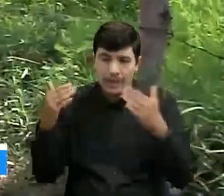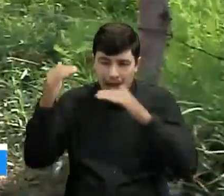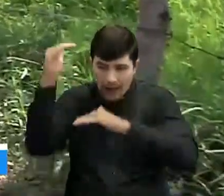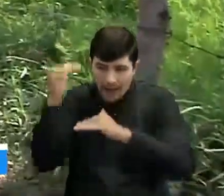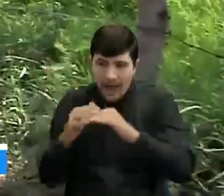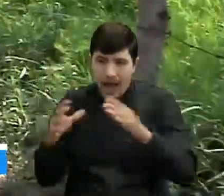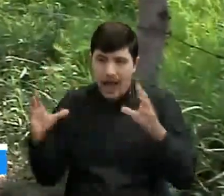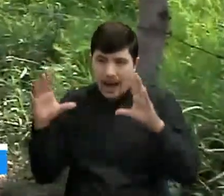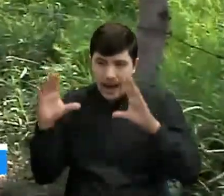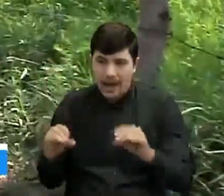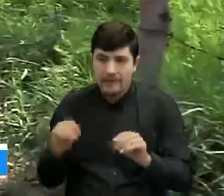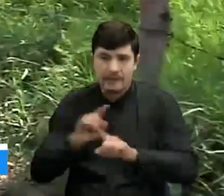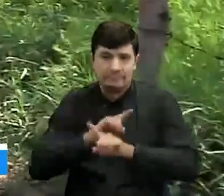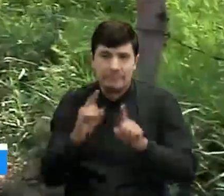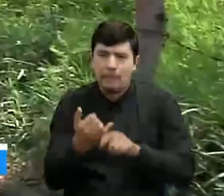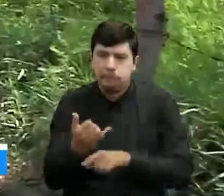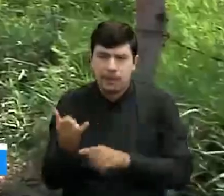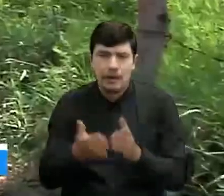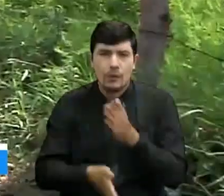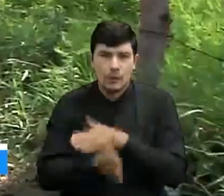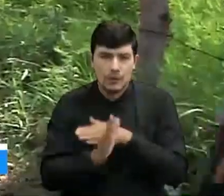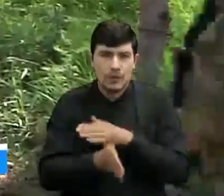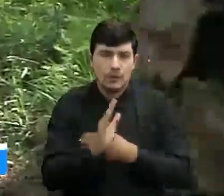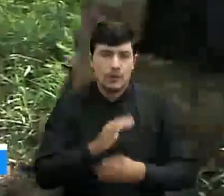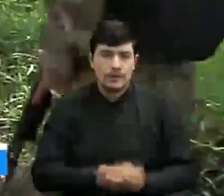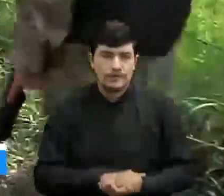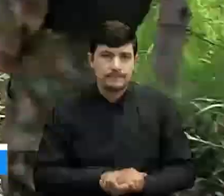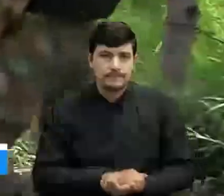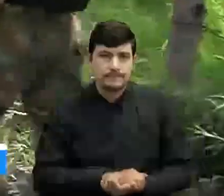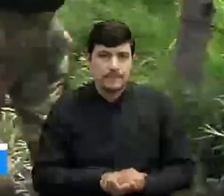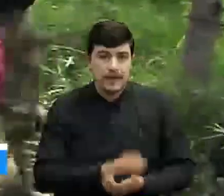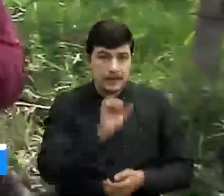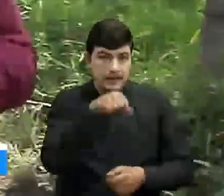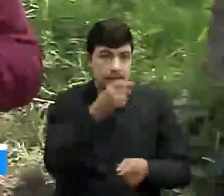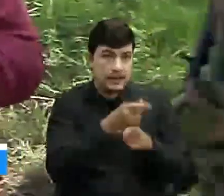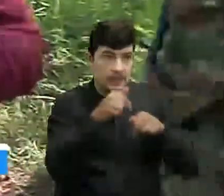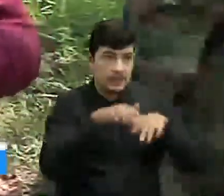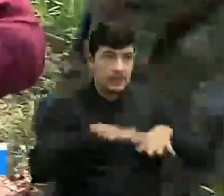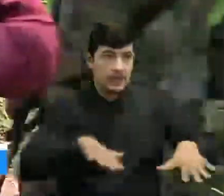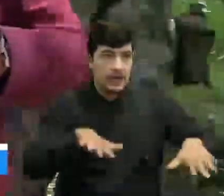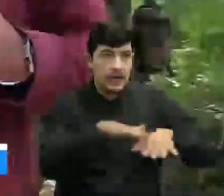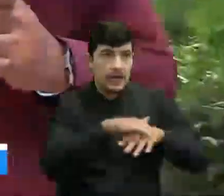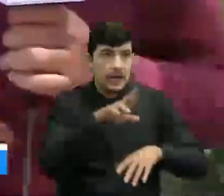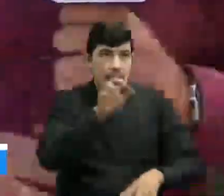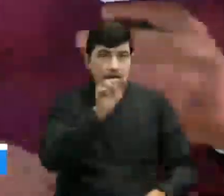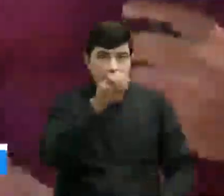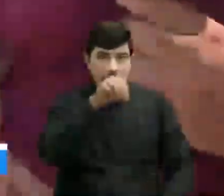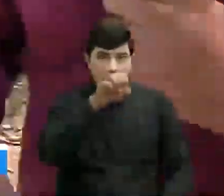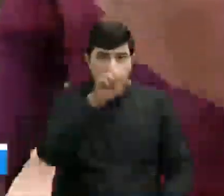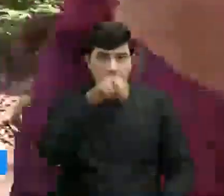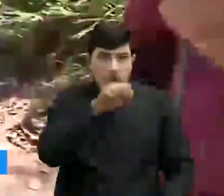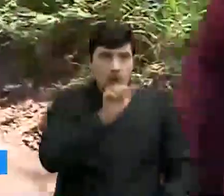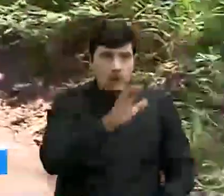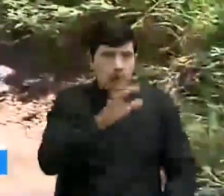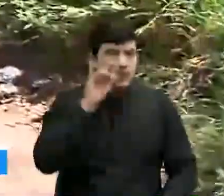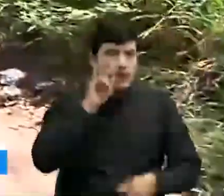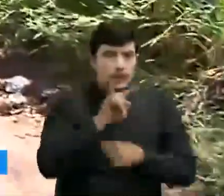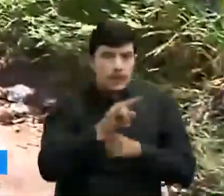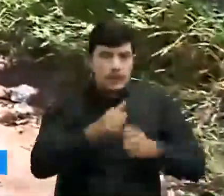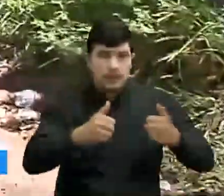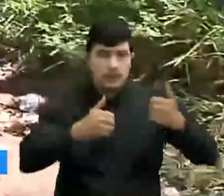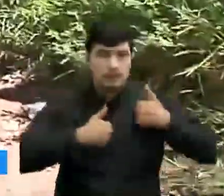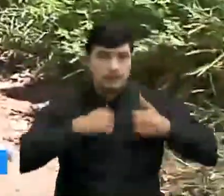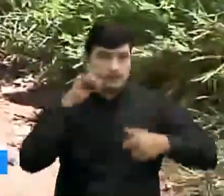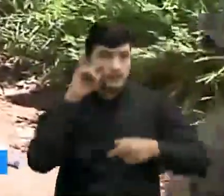Muy bien, en este paso irregular conocido como La Romana, en este momento se efectúa un patrullaje del ejército, pero también los patrullajes son